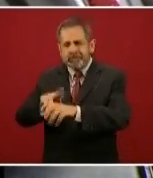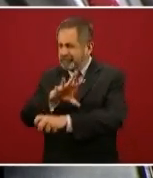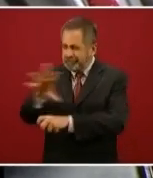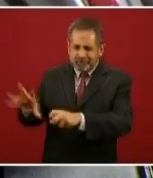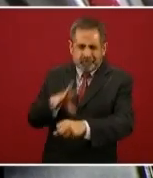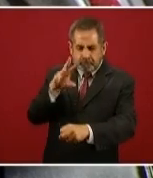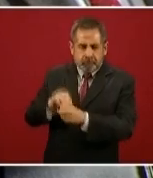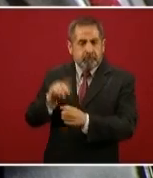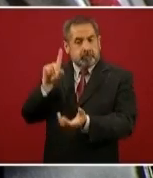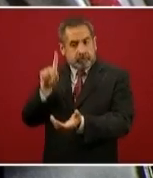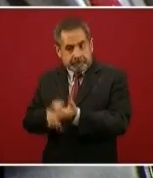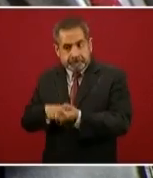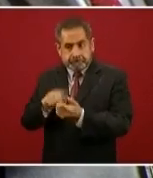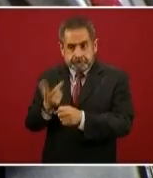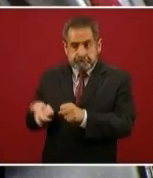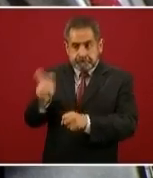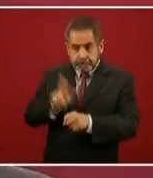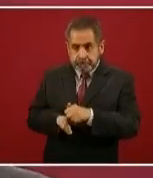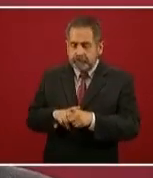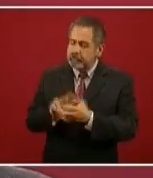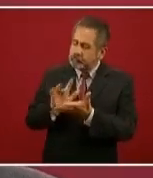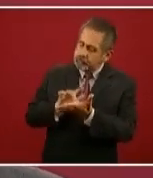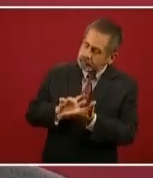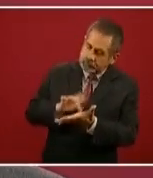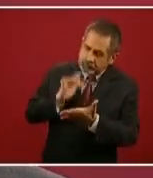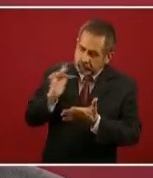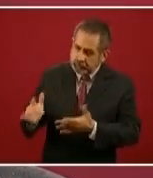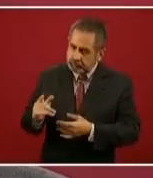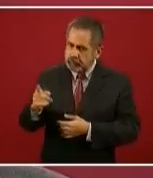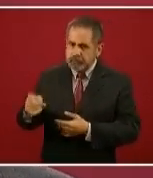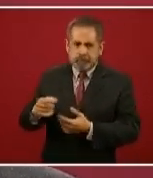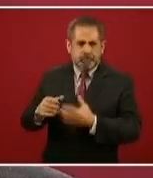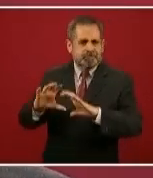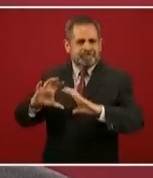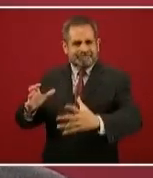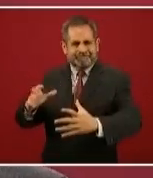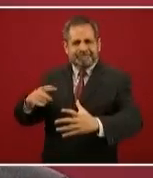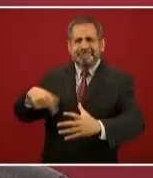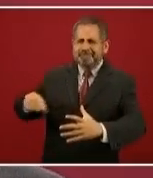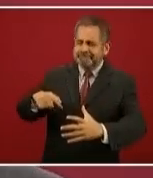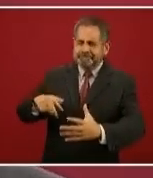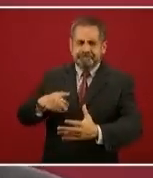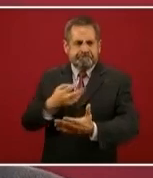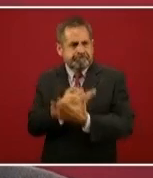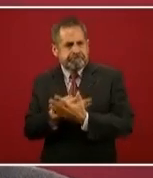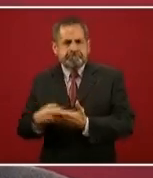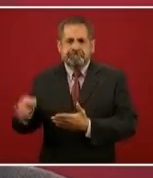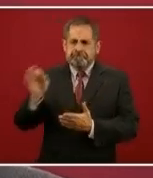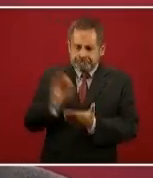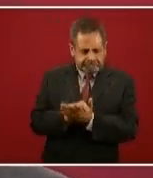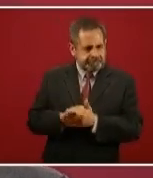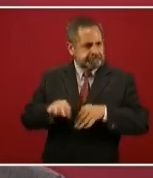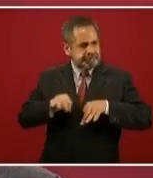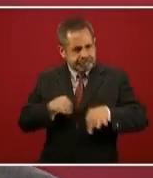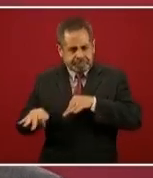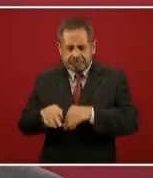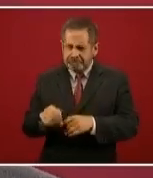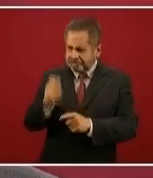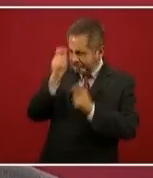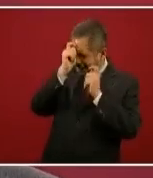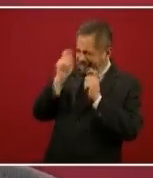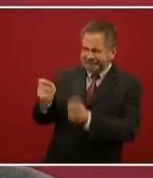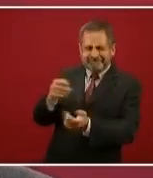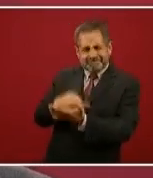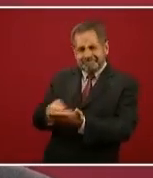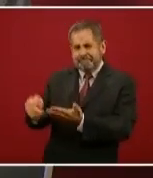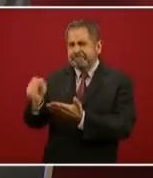todo el personal que representa el Sistema Nacional de Salud. Es una comunidad valiente, es una comunidad heroica